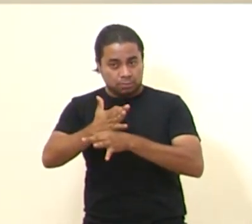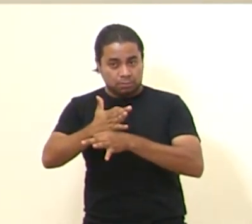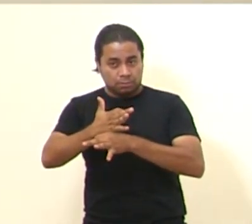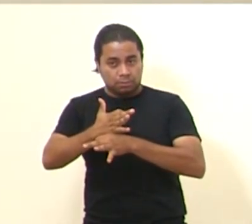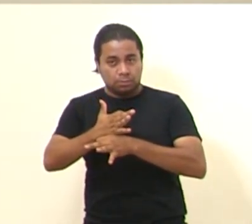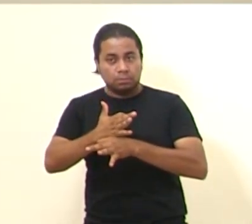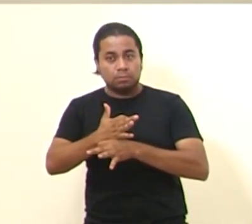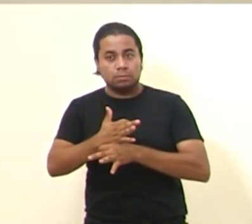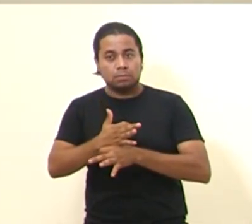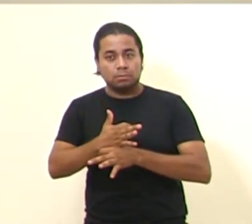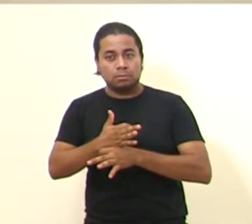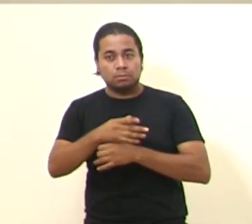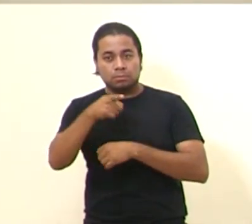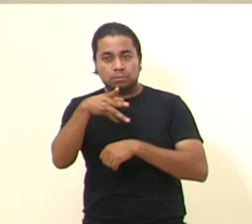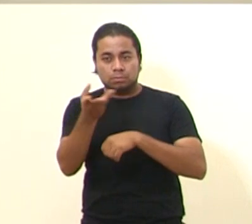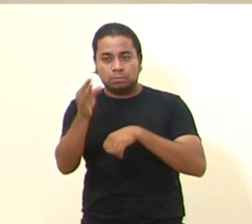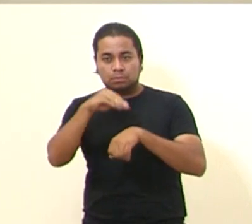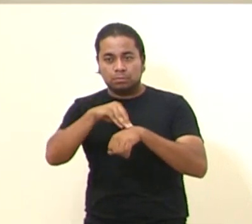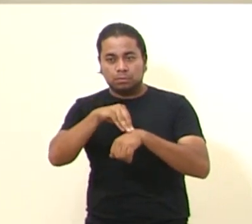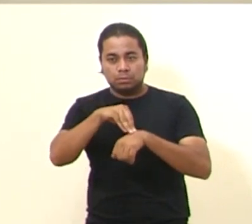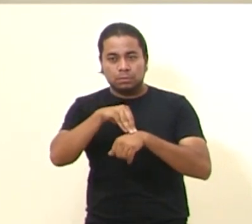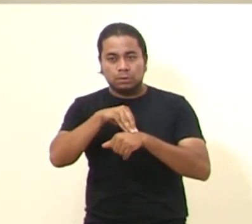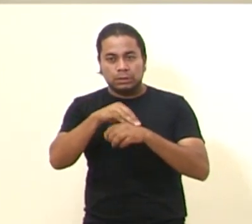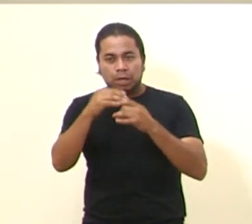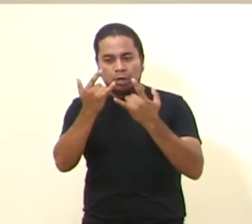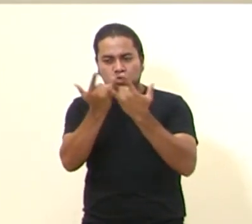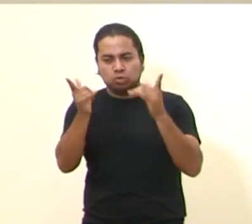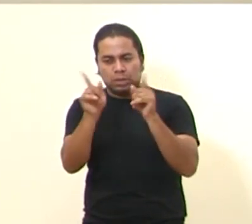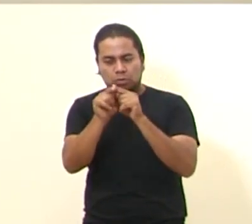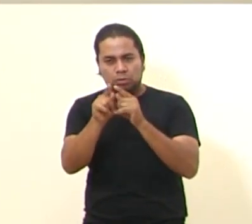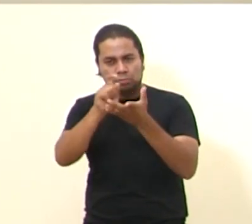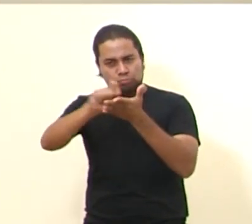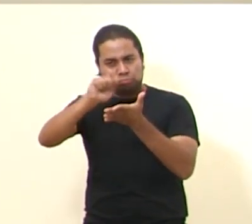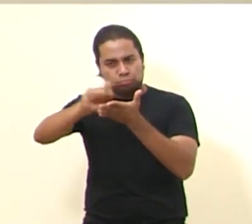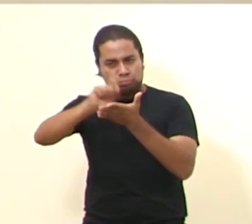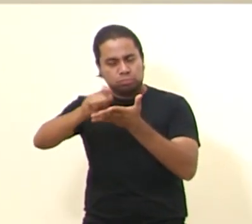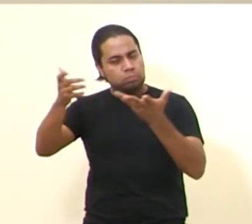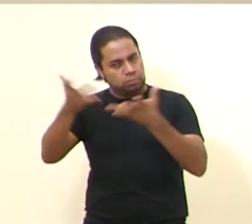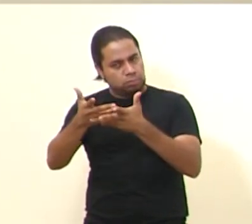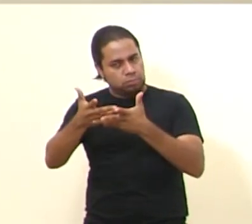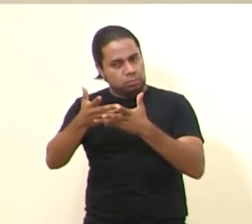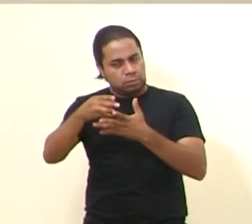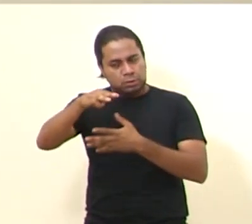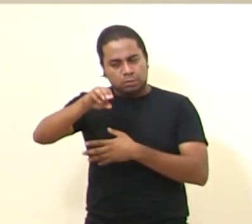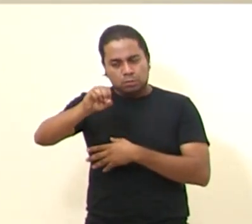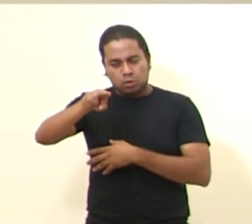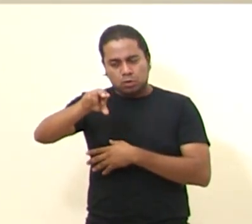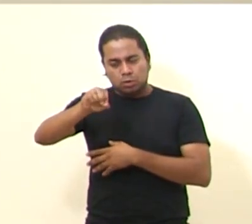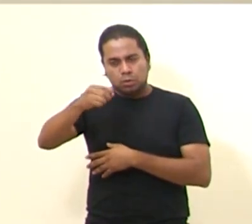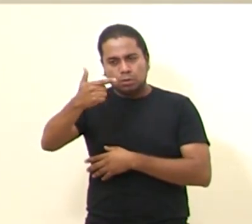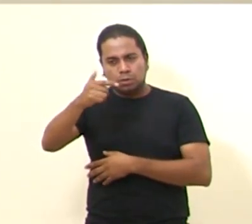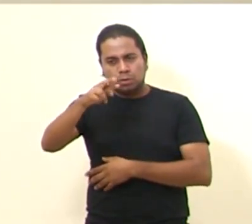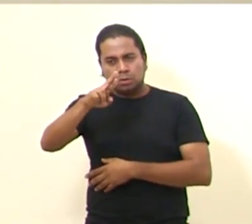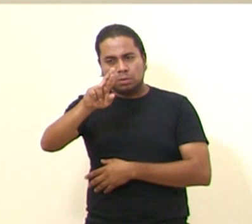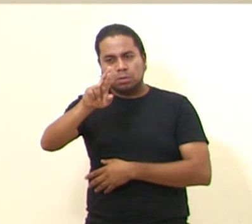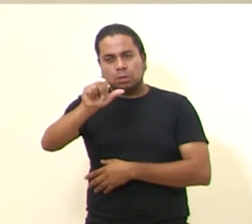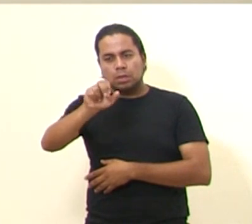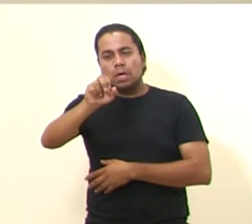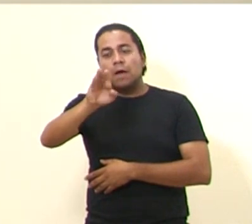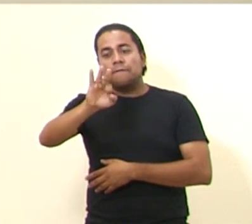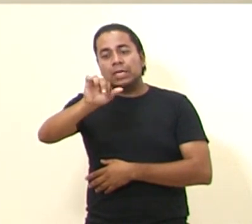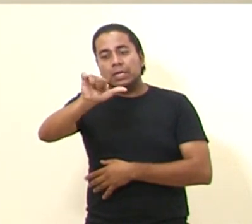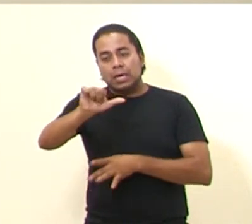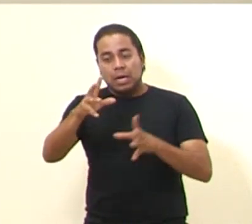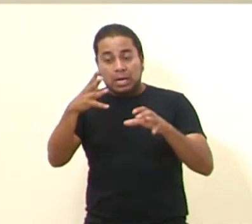vamos a elaborar monografías, pero que tengan que ver con pueblos indígenas de